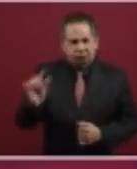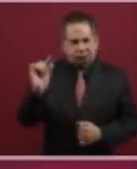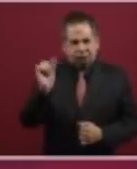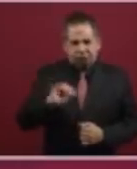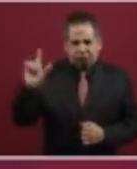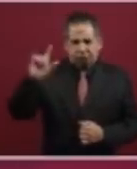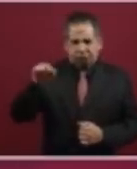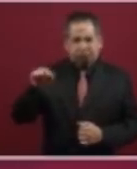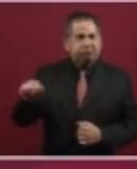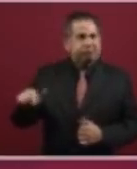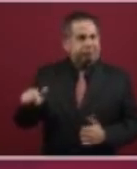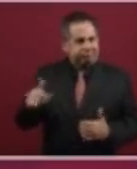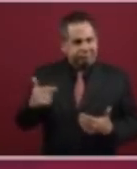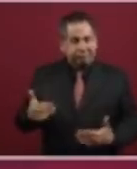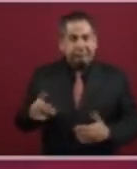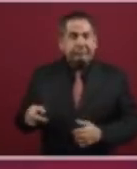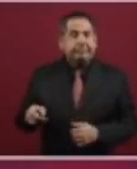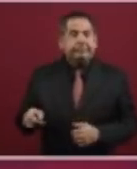profesional,